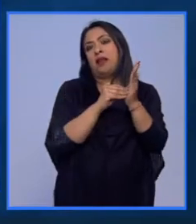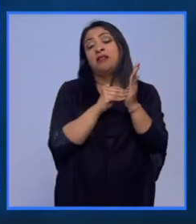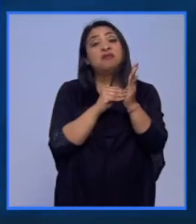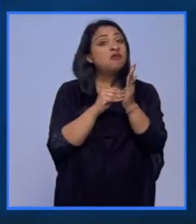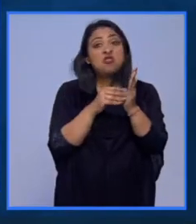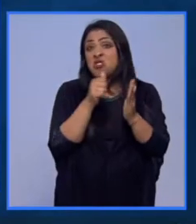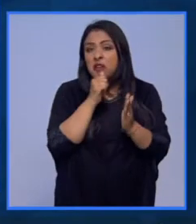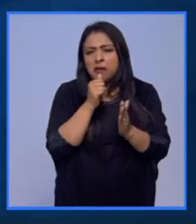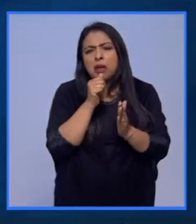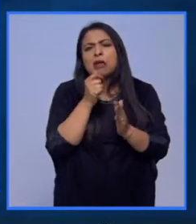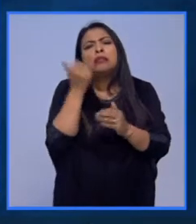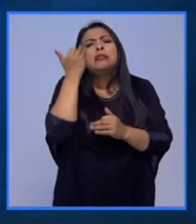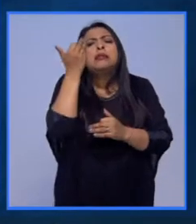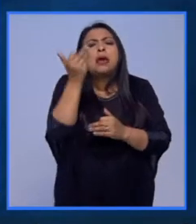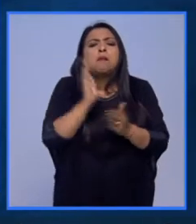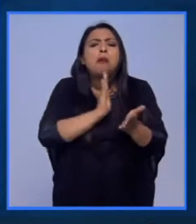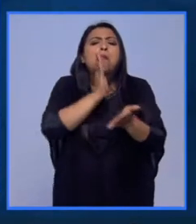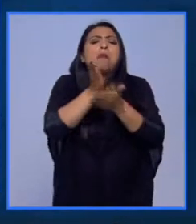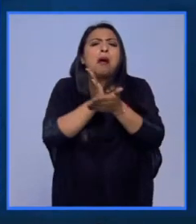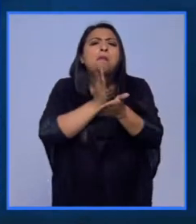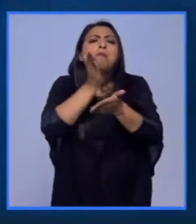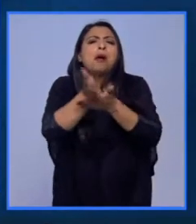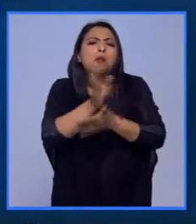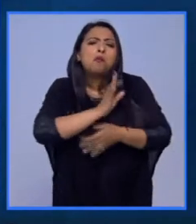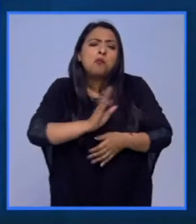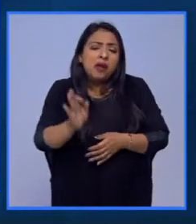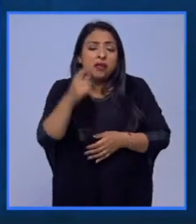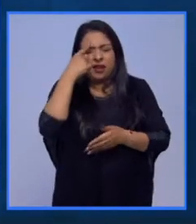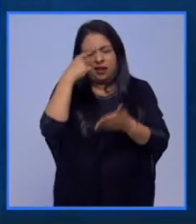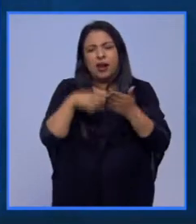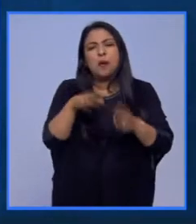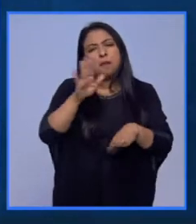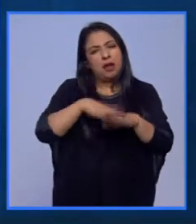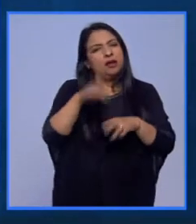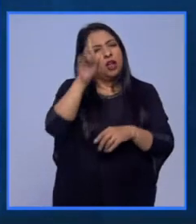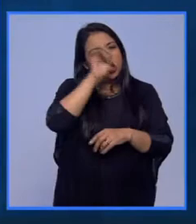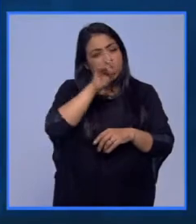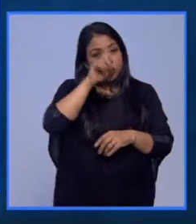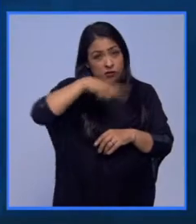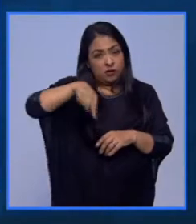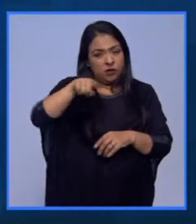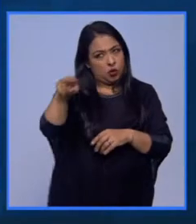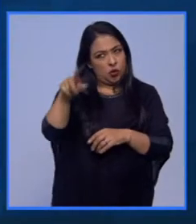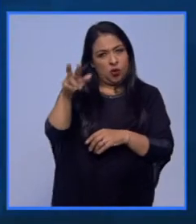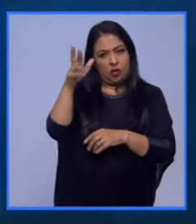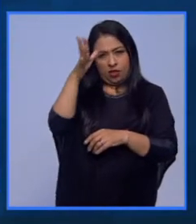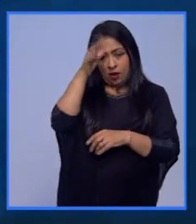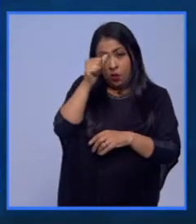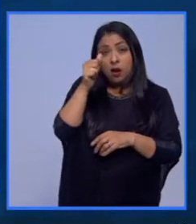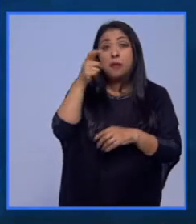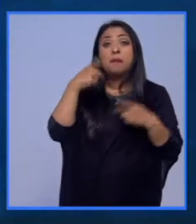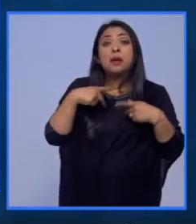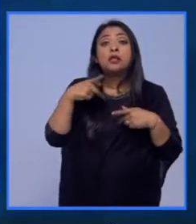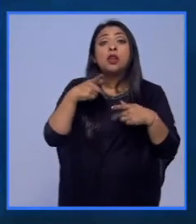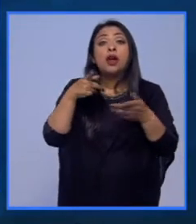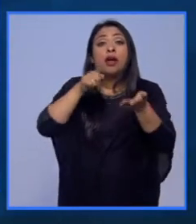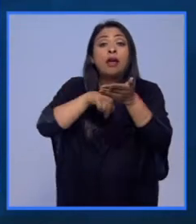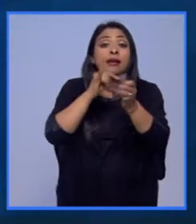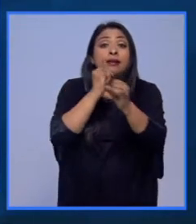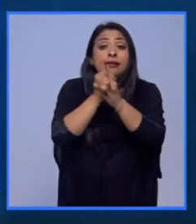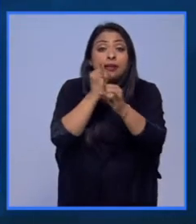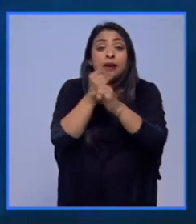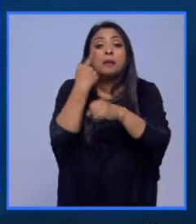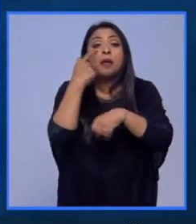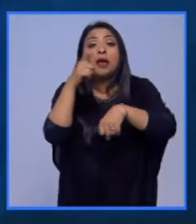pues a ratitos podrán adaptarse. Yo creo que lo más recomendable, si estás de acuerdo, Ricardo, es que la gente ingrese a la página para que vea